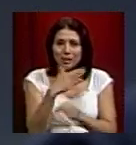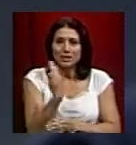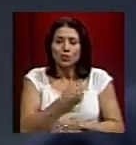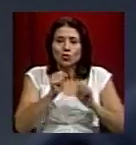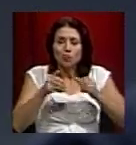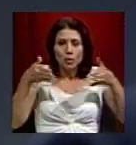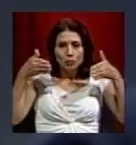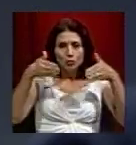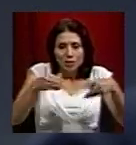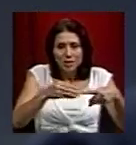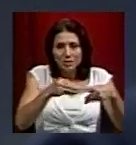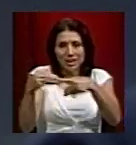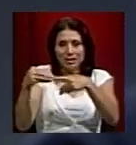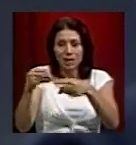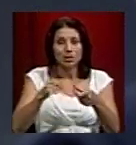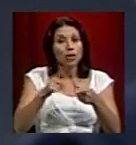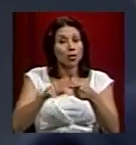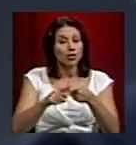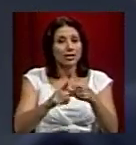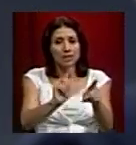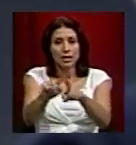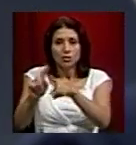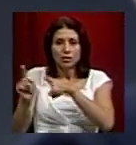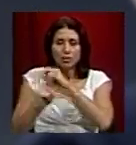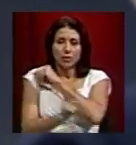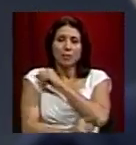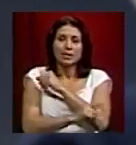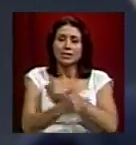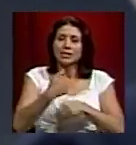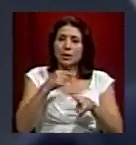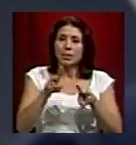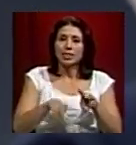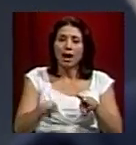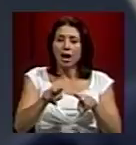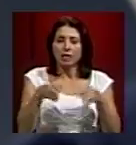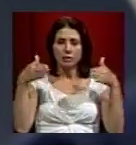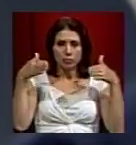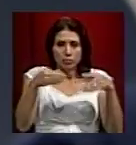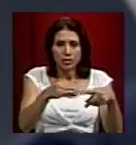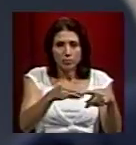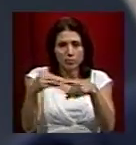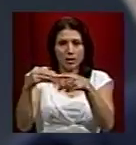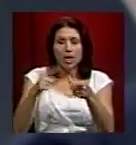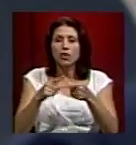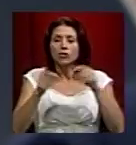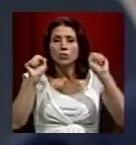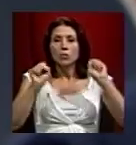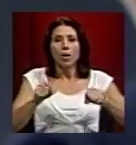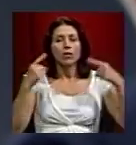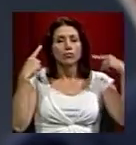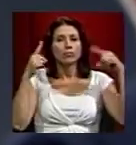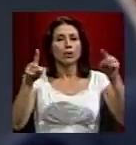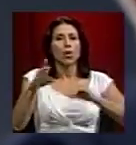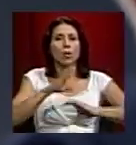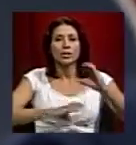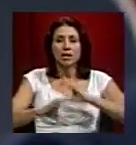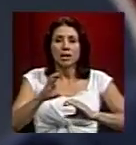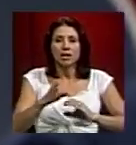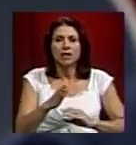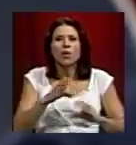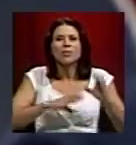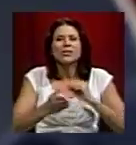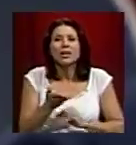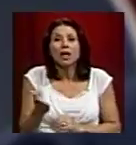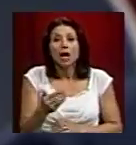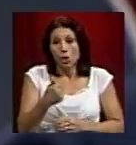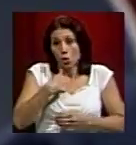países tienen la ventaja de especializarse y poder entonces comerciar. ¿Comercian qué? Bueno, lo que yo hago bueno, te lo